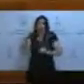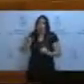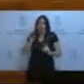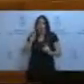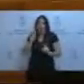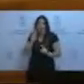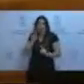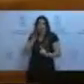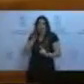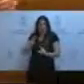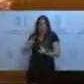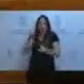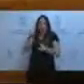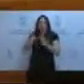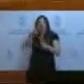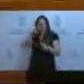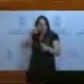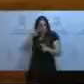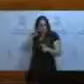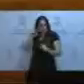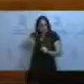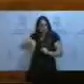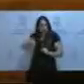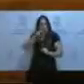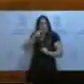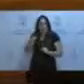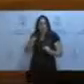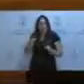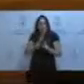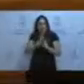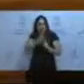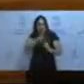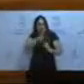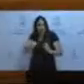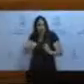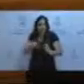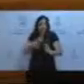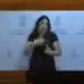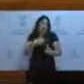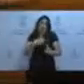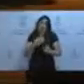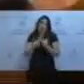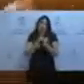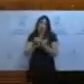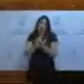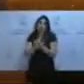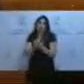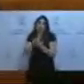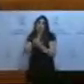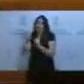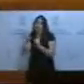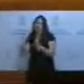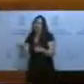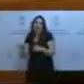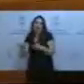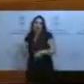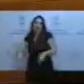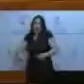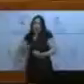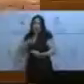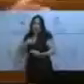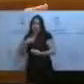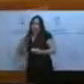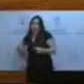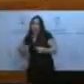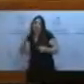ejemplar que reconocen los expertos, que no lo voy a dudar, que ya está socializado el animal y no se puede ser reintroducido en el medio natural. Bueno, y lo metemos en el cercado. Y tenemos 3 machos en